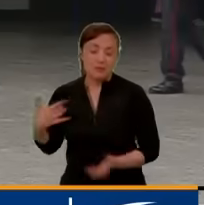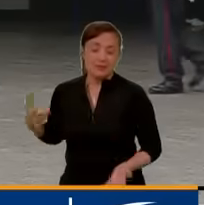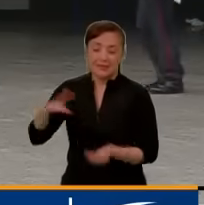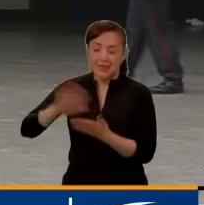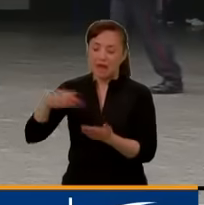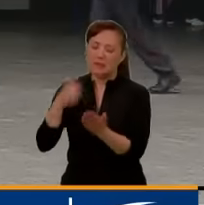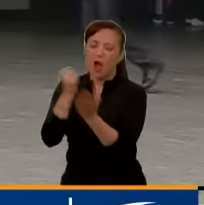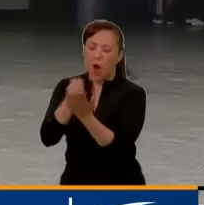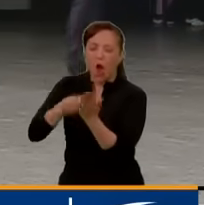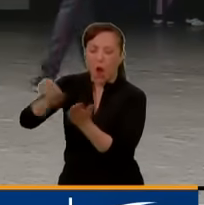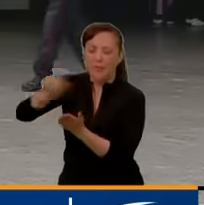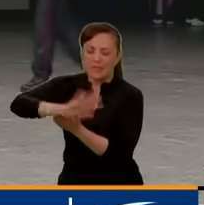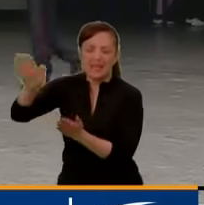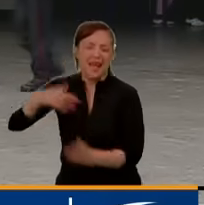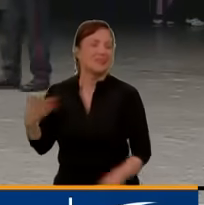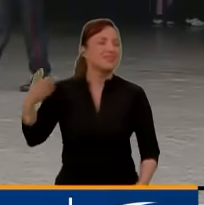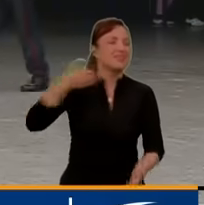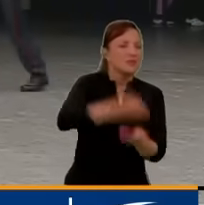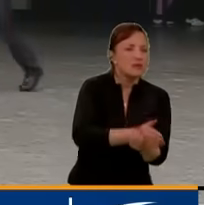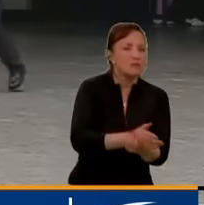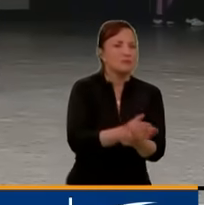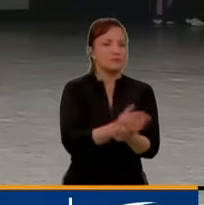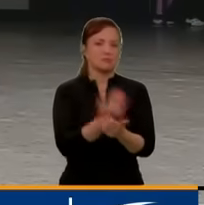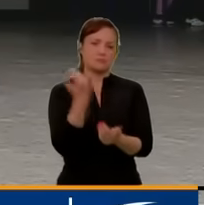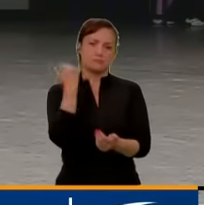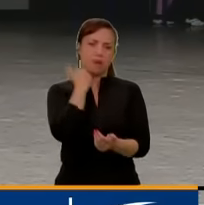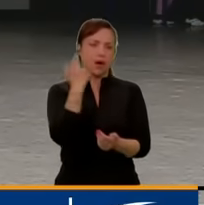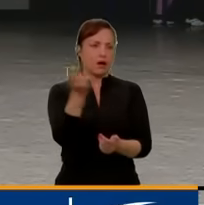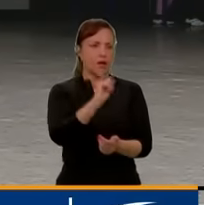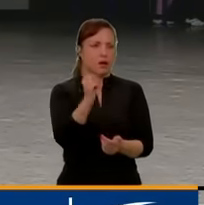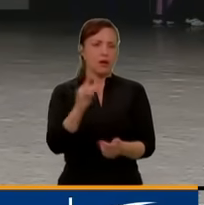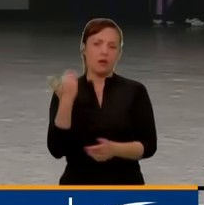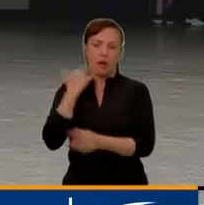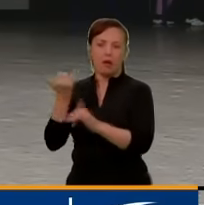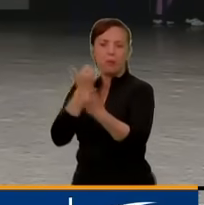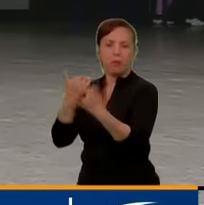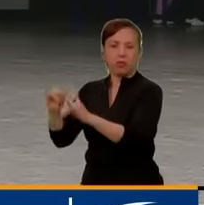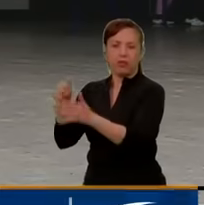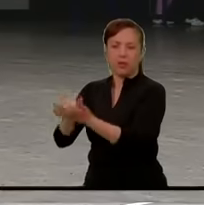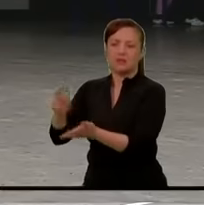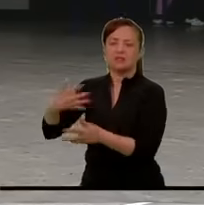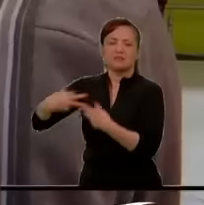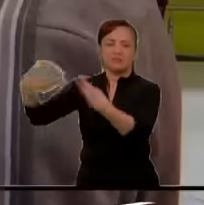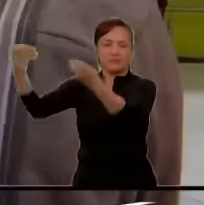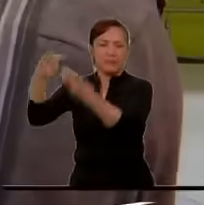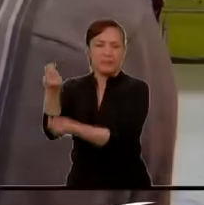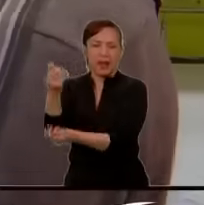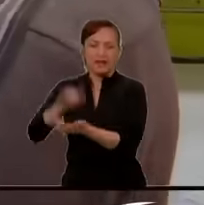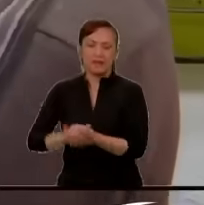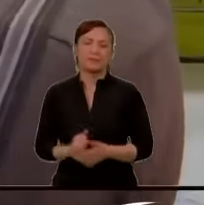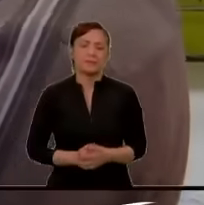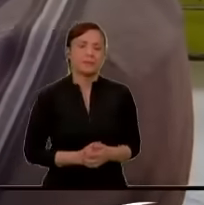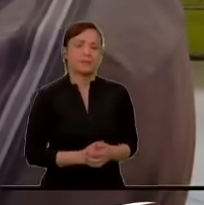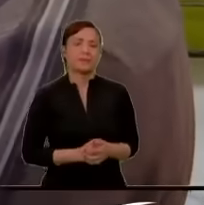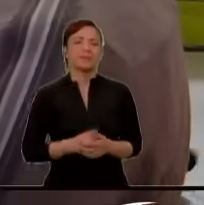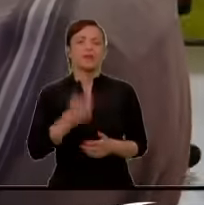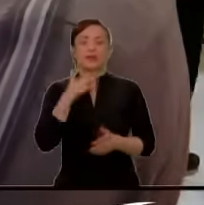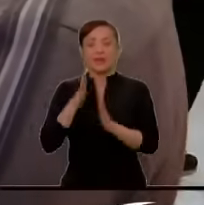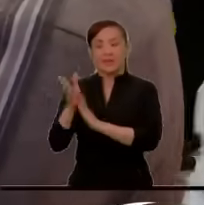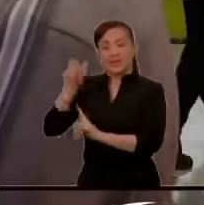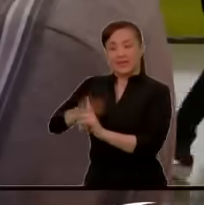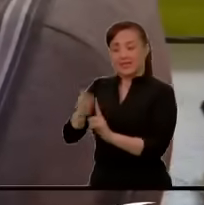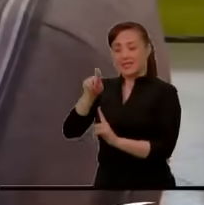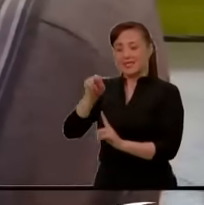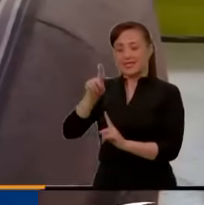bus, le dijeron: lo sentimos, pero ustedes han sido víctima de una estafa. Este es el informe. El año para Sandra y su familia